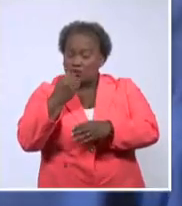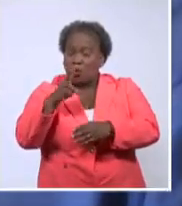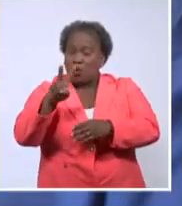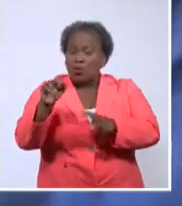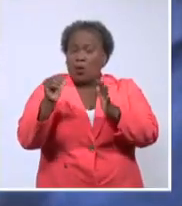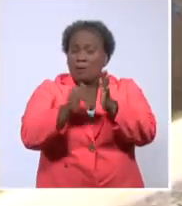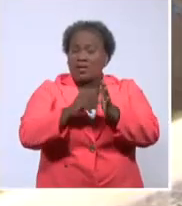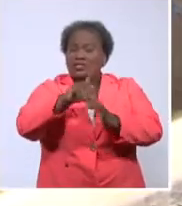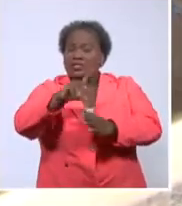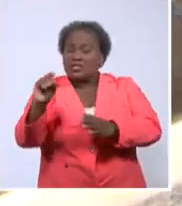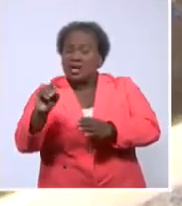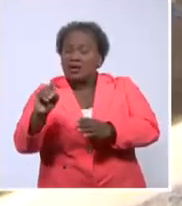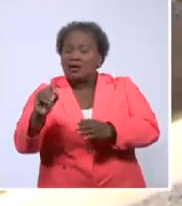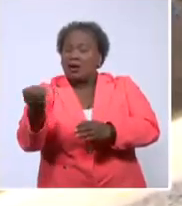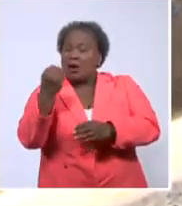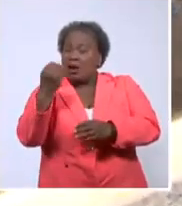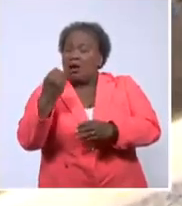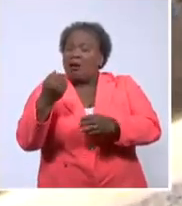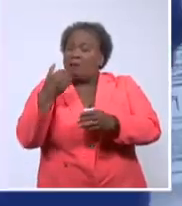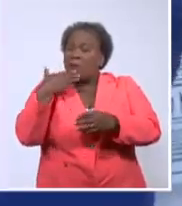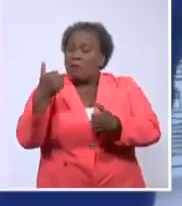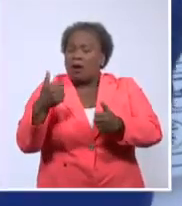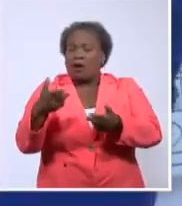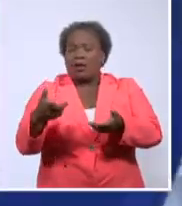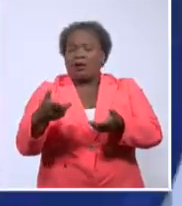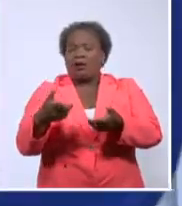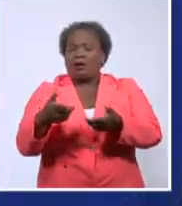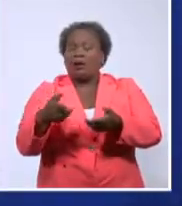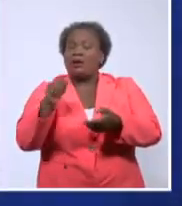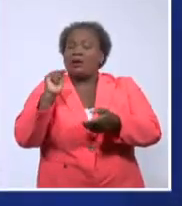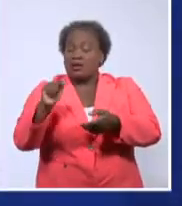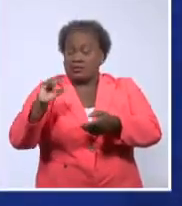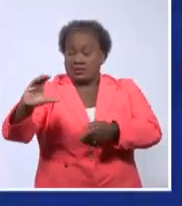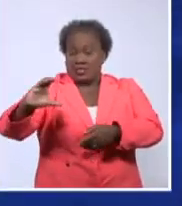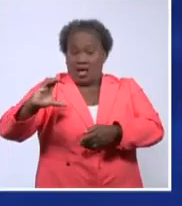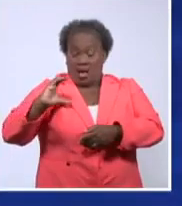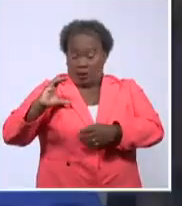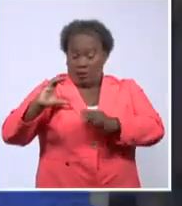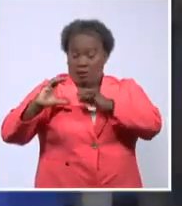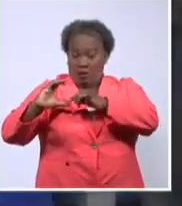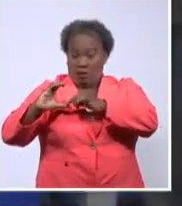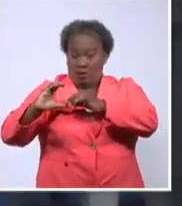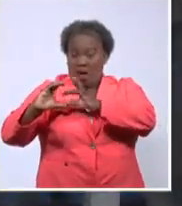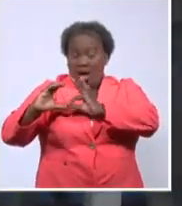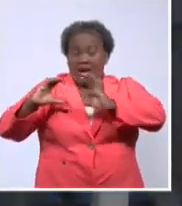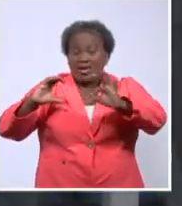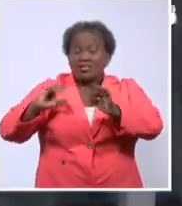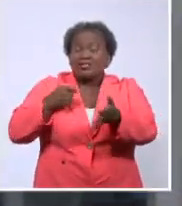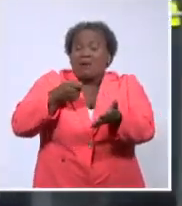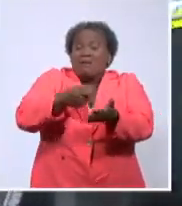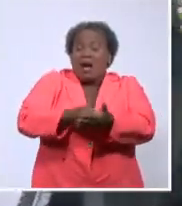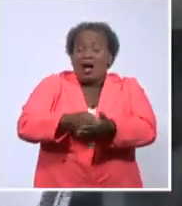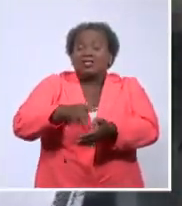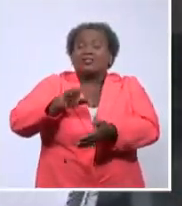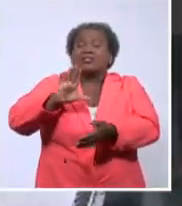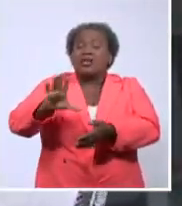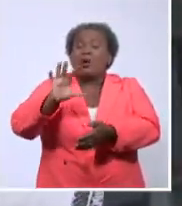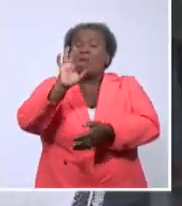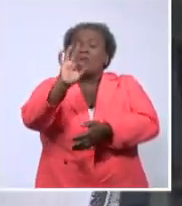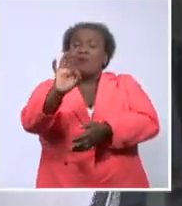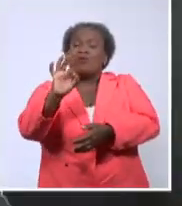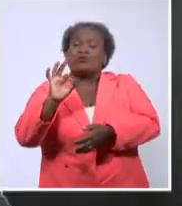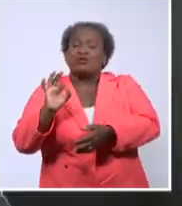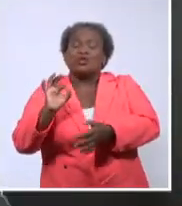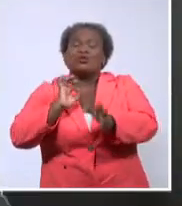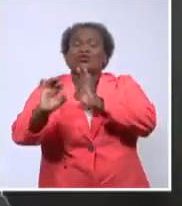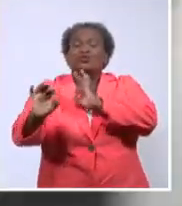kilocalorías diarias y otras necesidades. De ese salario en bruto se pagará un 5% de contribución a la